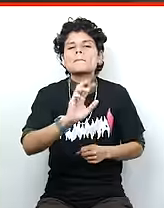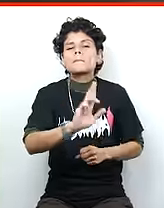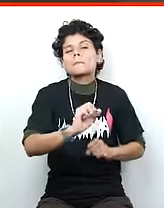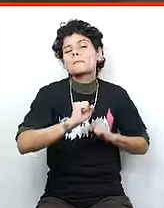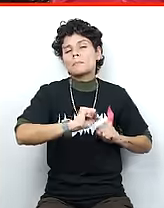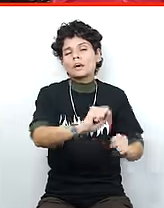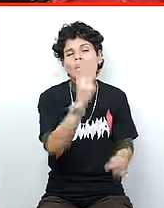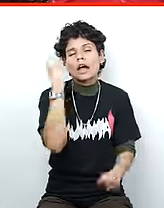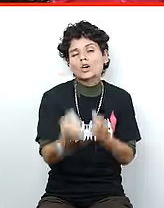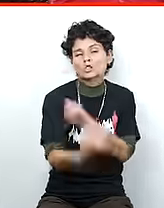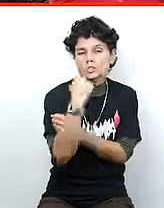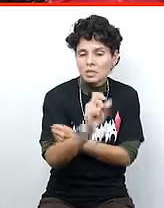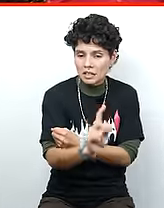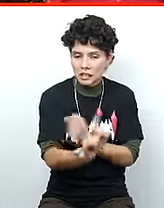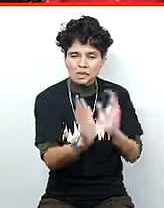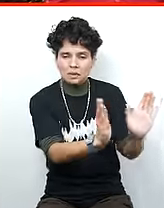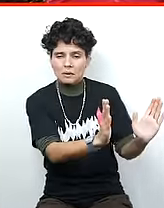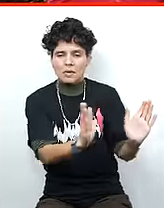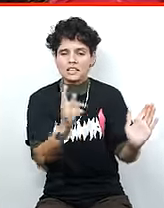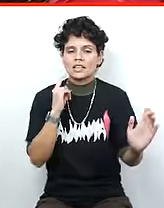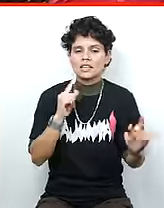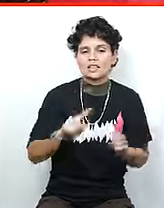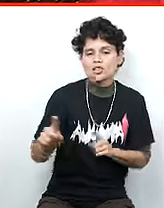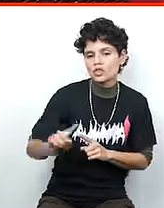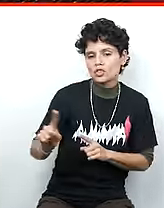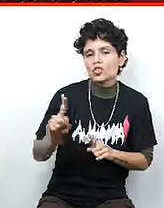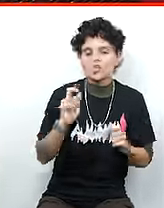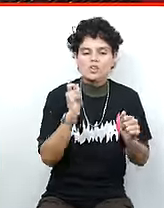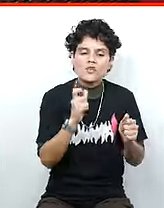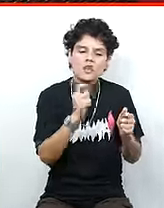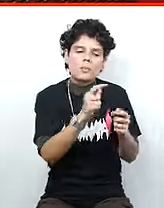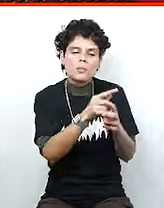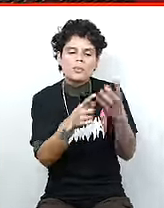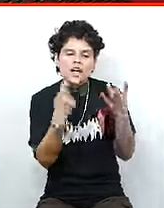Chitumare no, pero como que ya agarré la